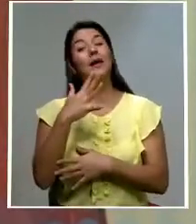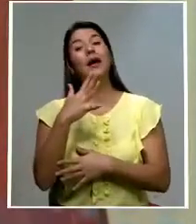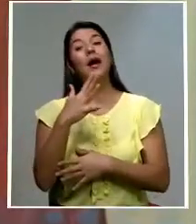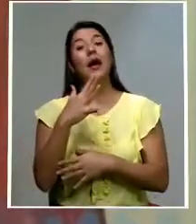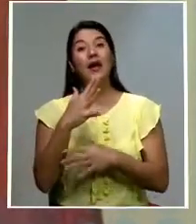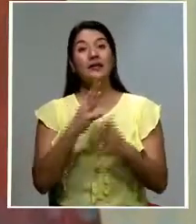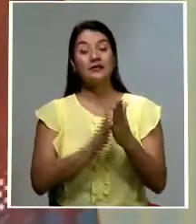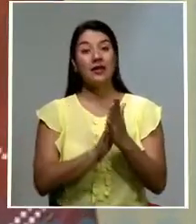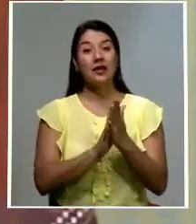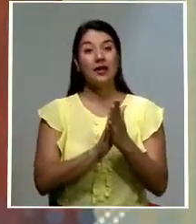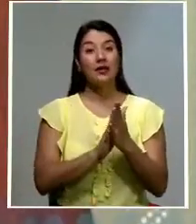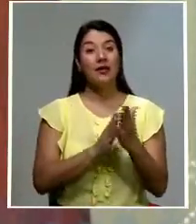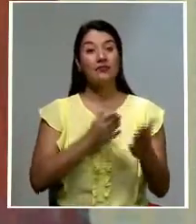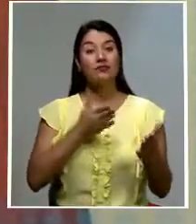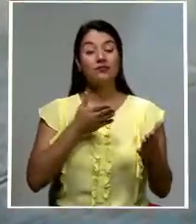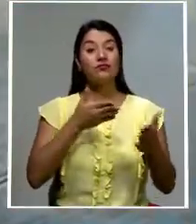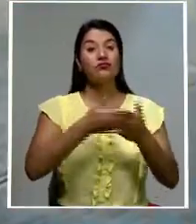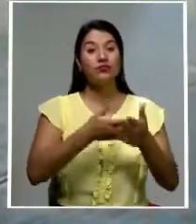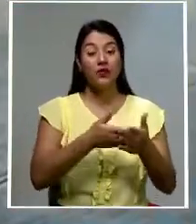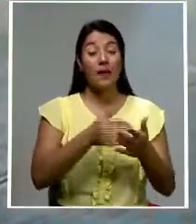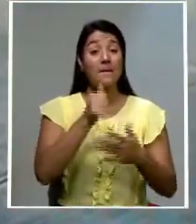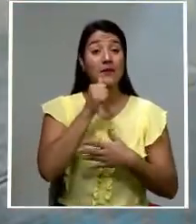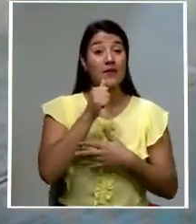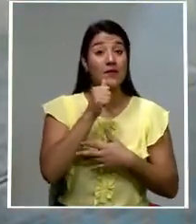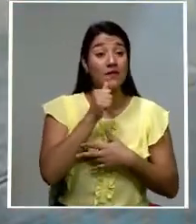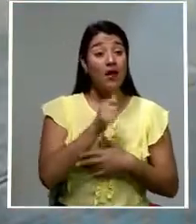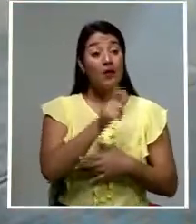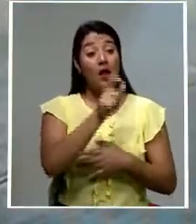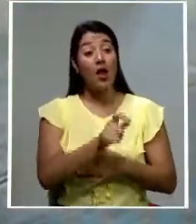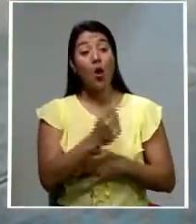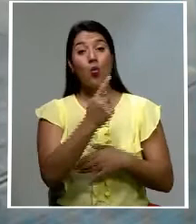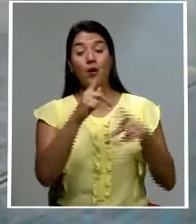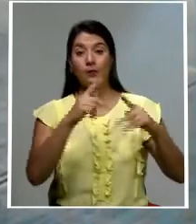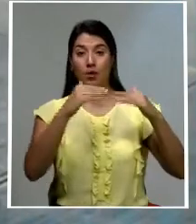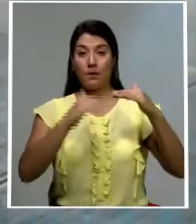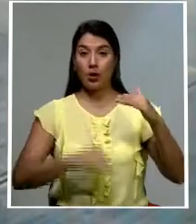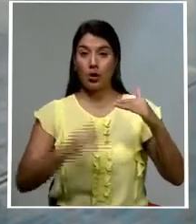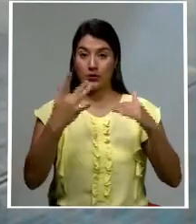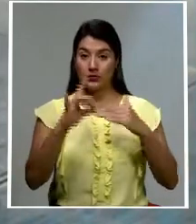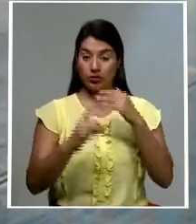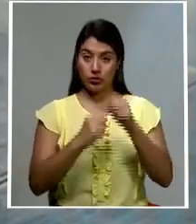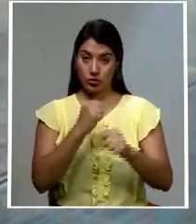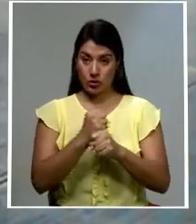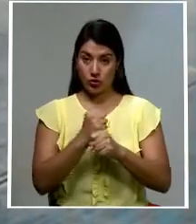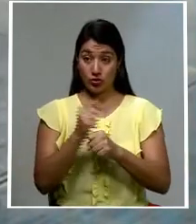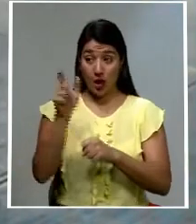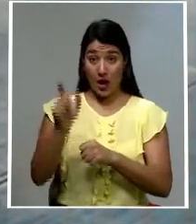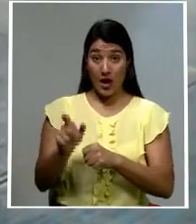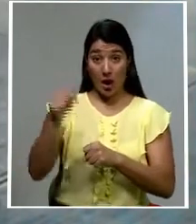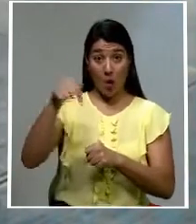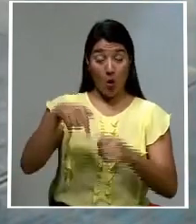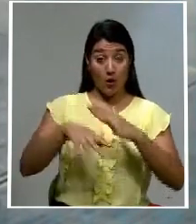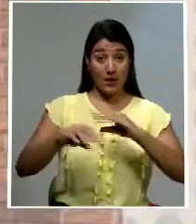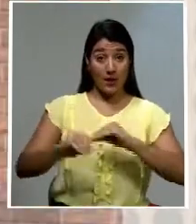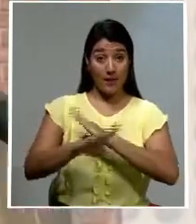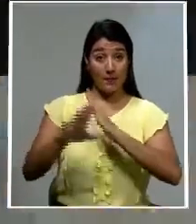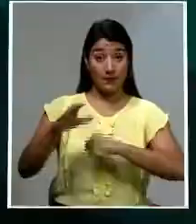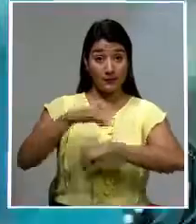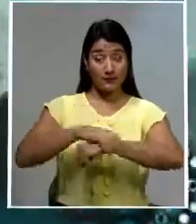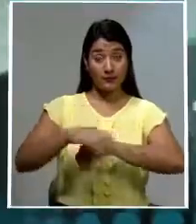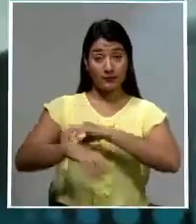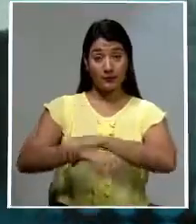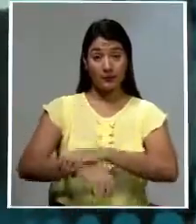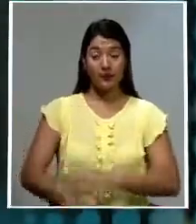violación y privación de libertad en perjuicio de una persona menor de edad. Al jerarca lo detuvieron esta mañana.